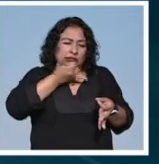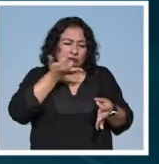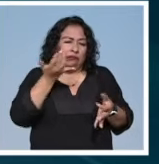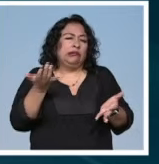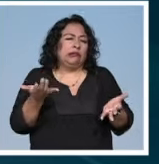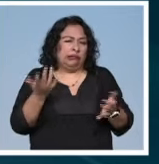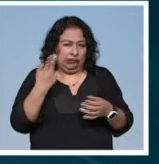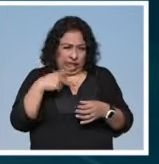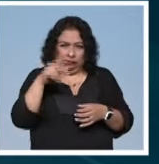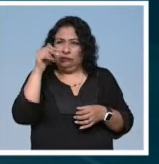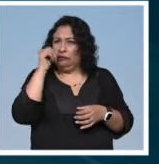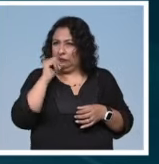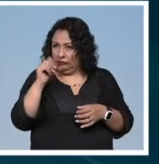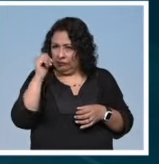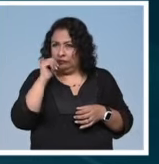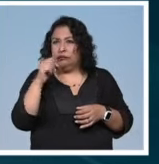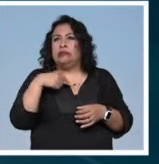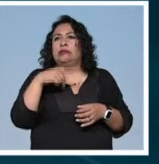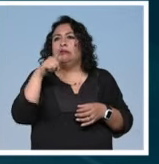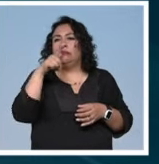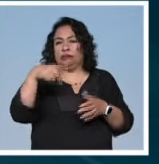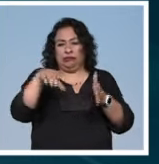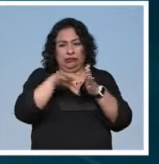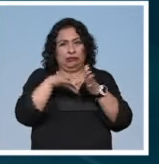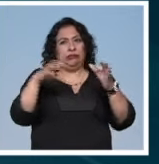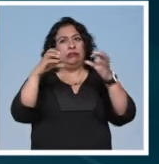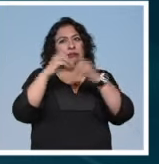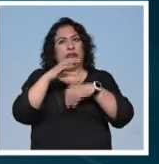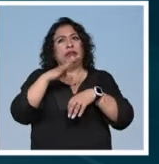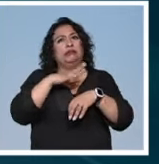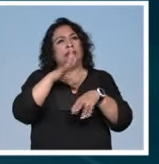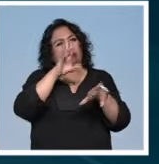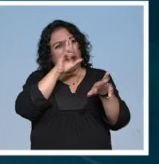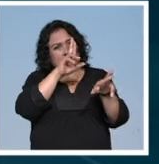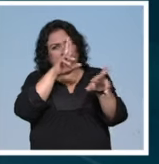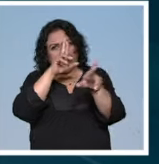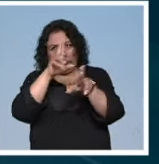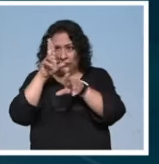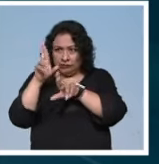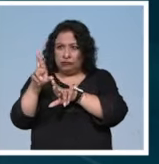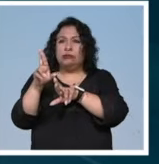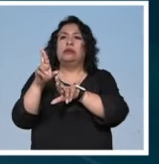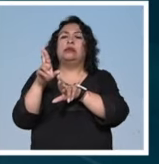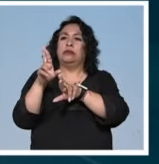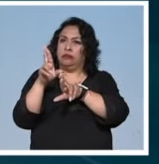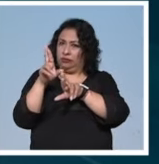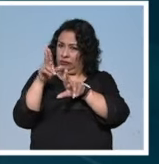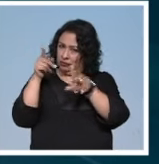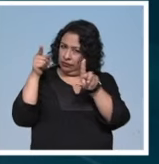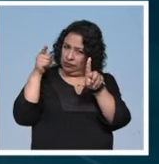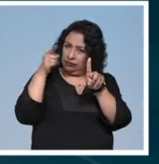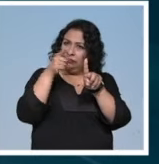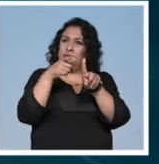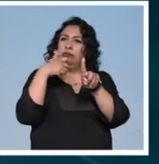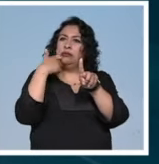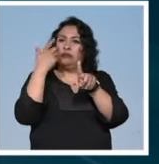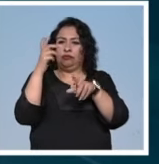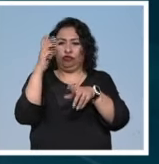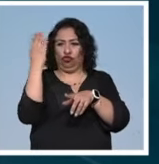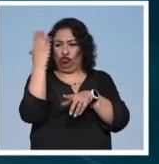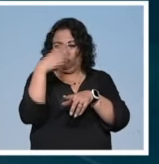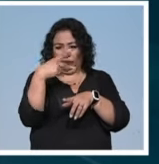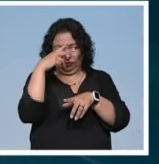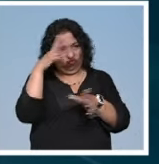Pero siempre ha habido en el espíritu de Cuarto Oscuro un espíritu de respeto y un objetivo de promover la